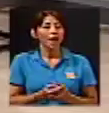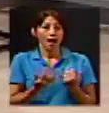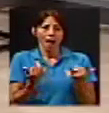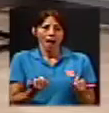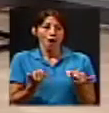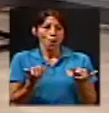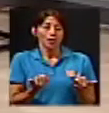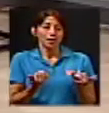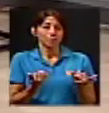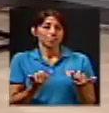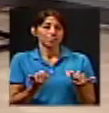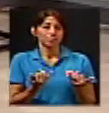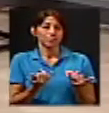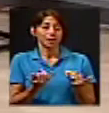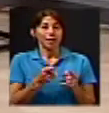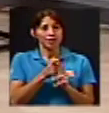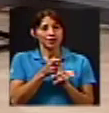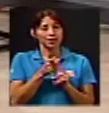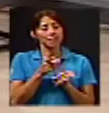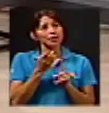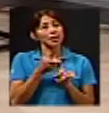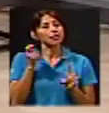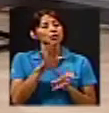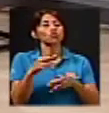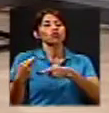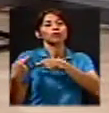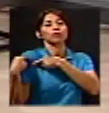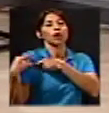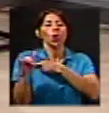ahora desde la decanatura